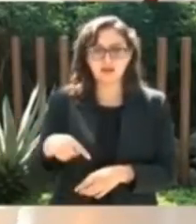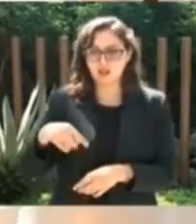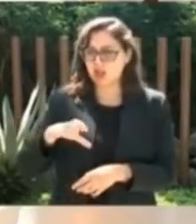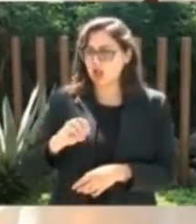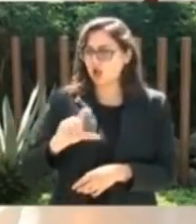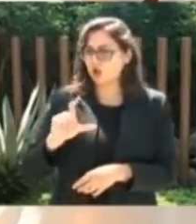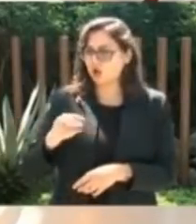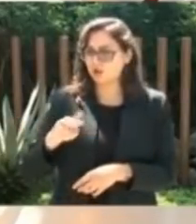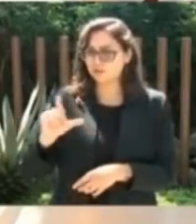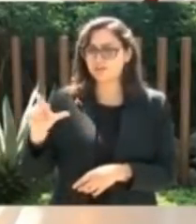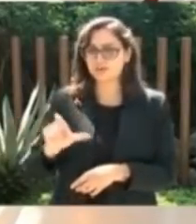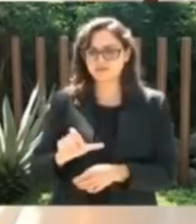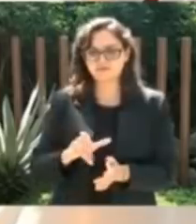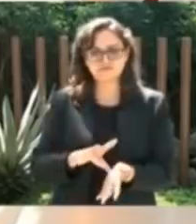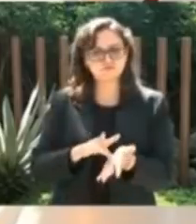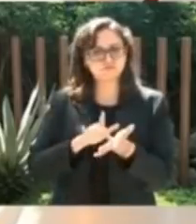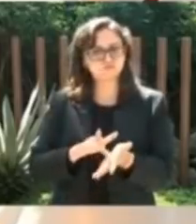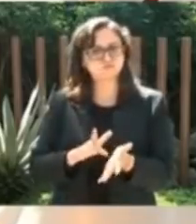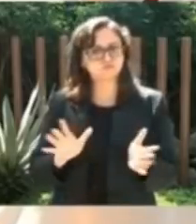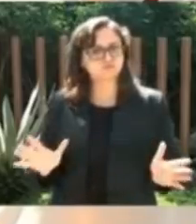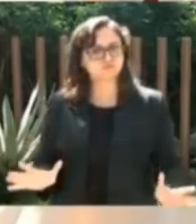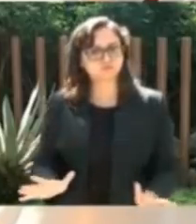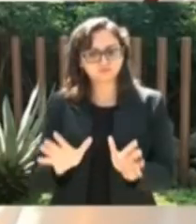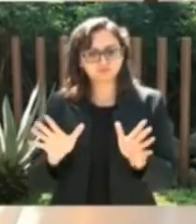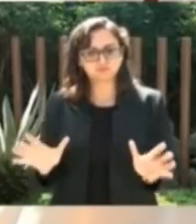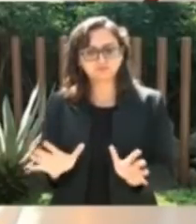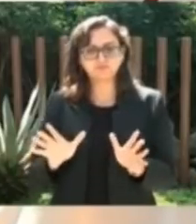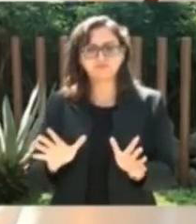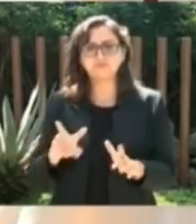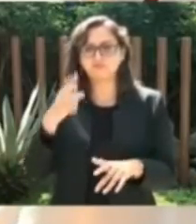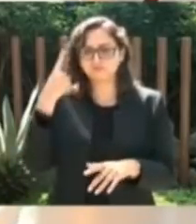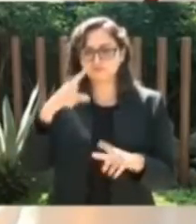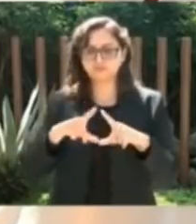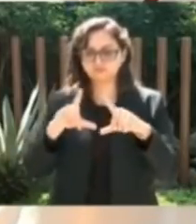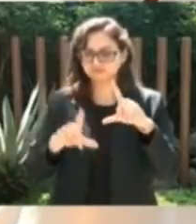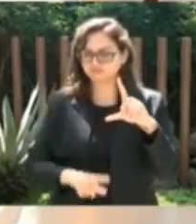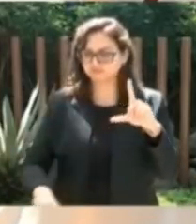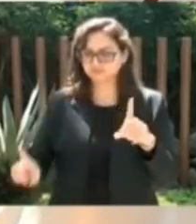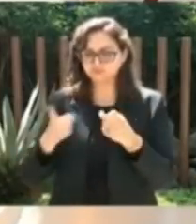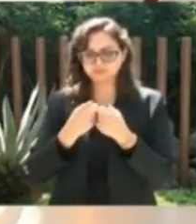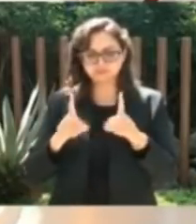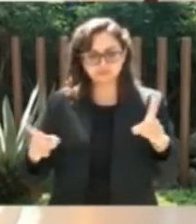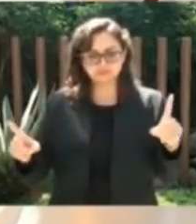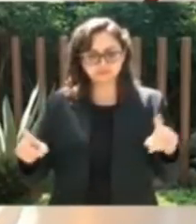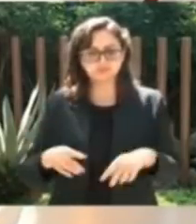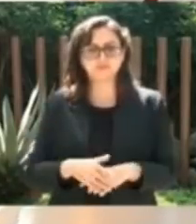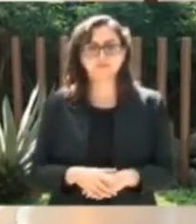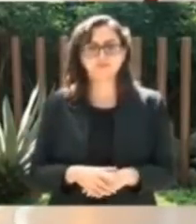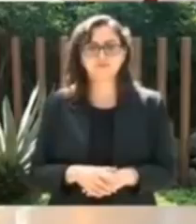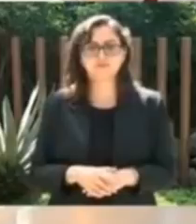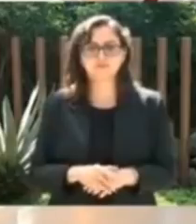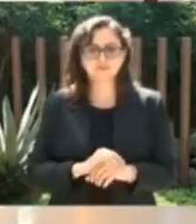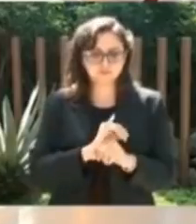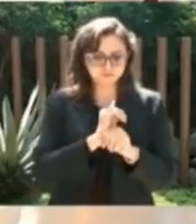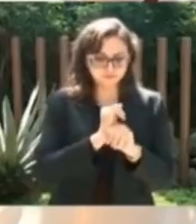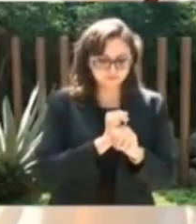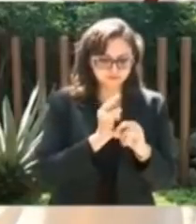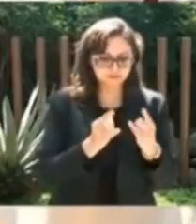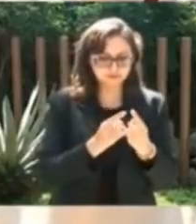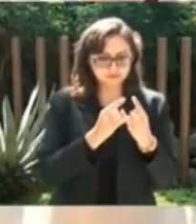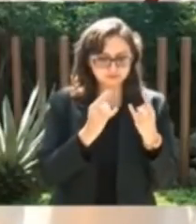colegio en el desarrollo de nuestro país. Las investigaciones en historia,